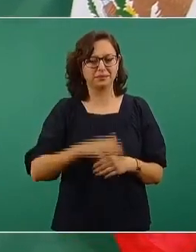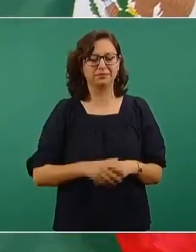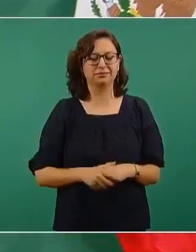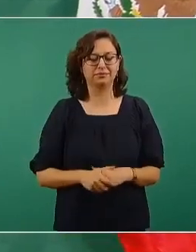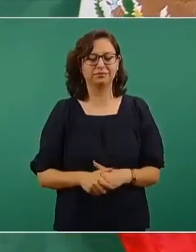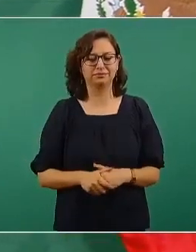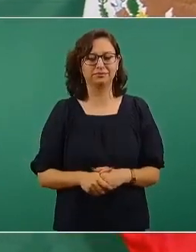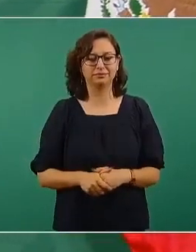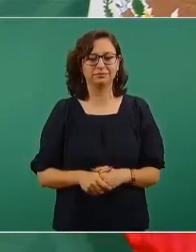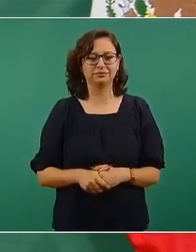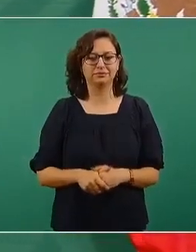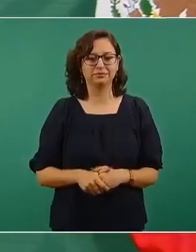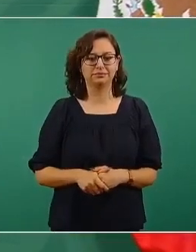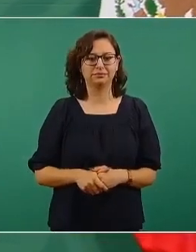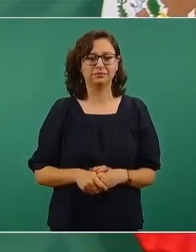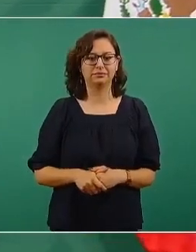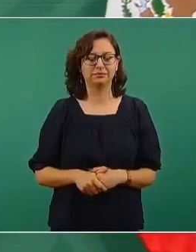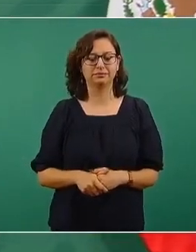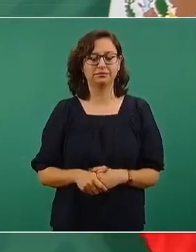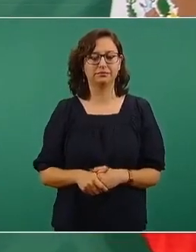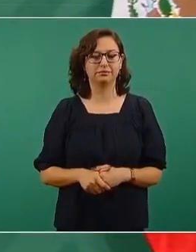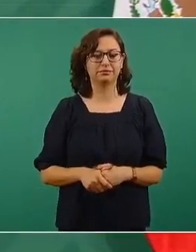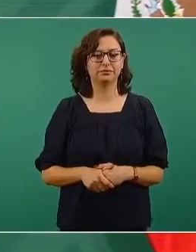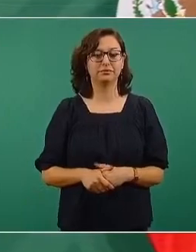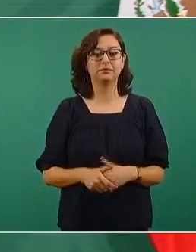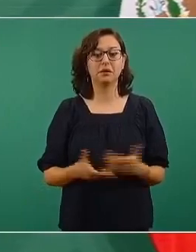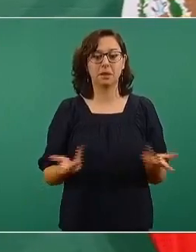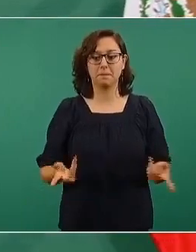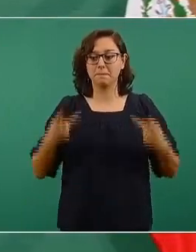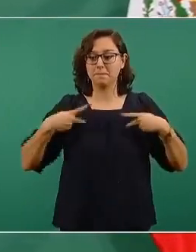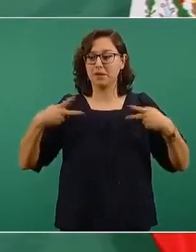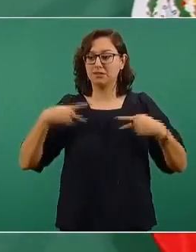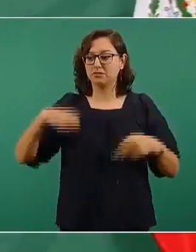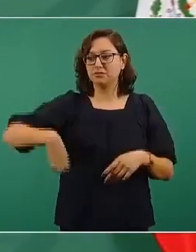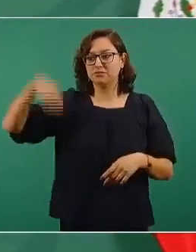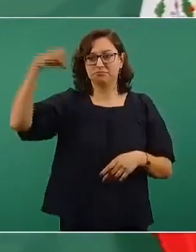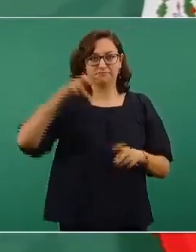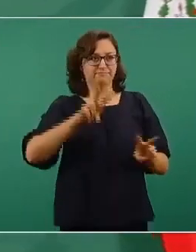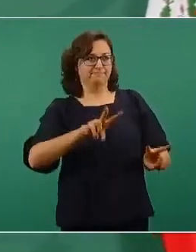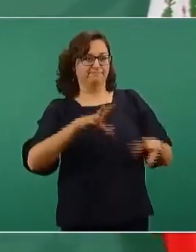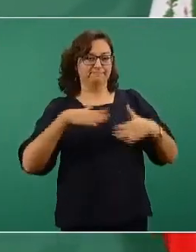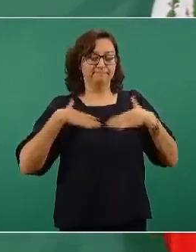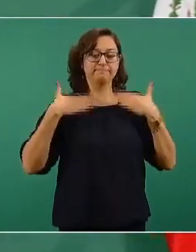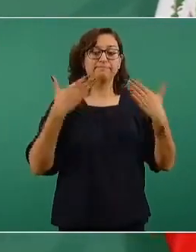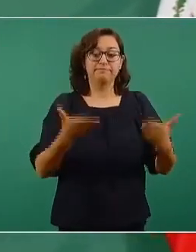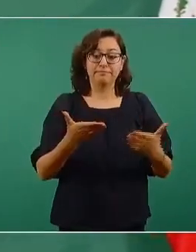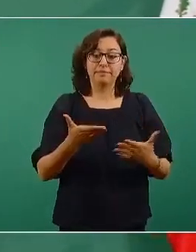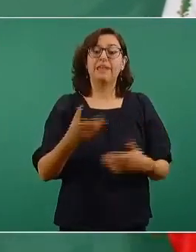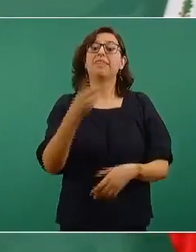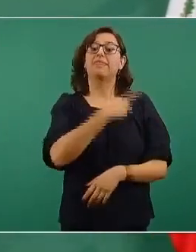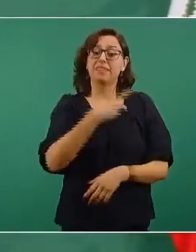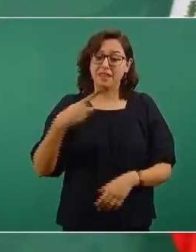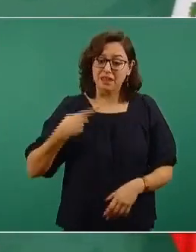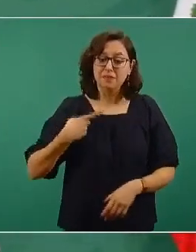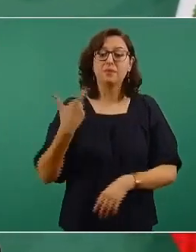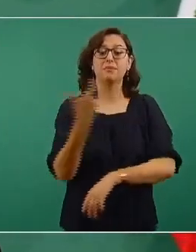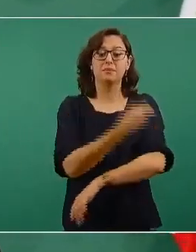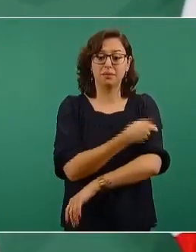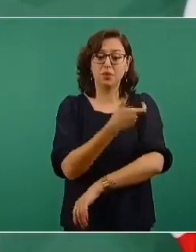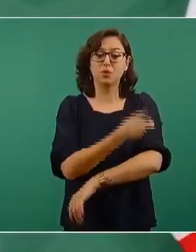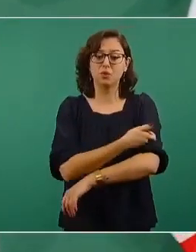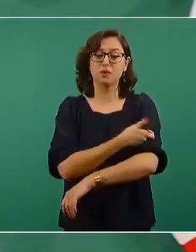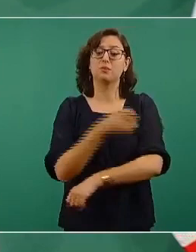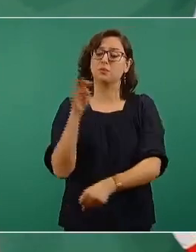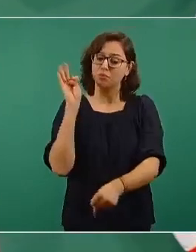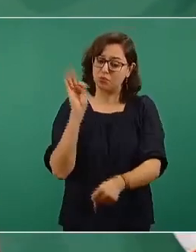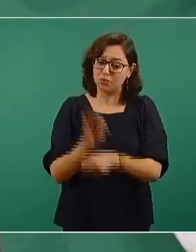vamos a ver, pero para que tengan confianza, o sea, y sí debemos de vacunarnos, sí protege